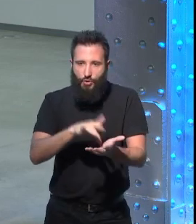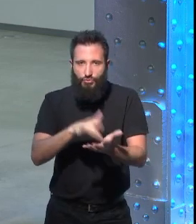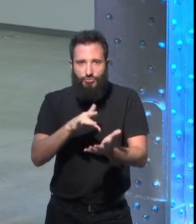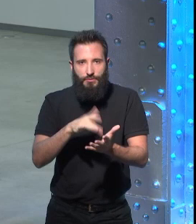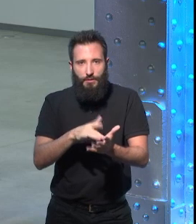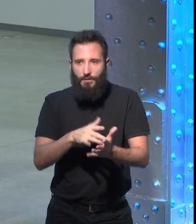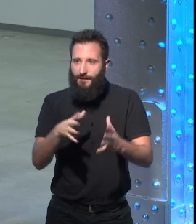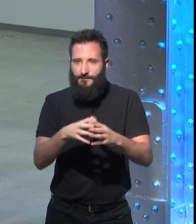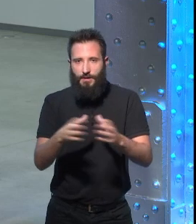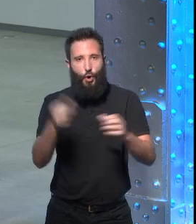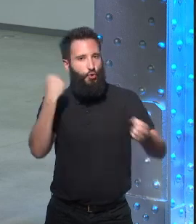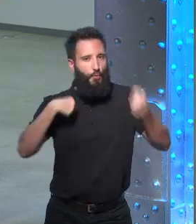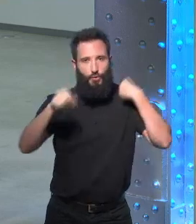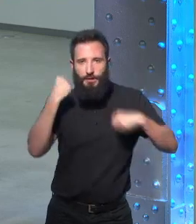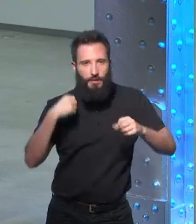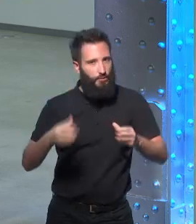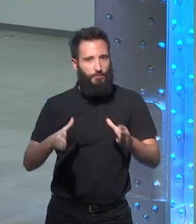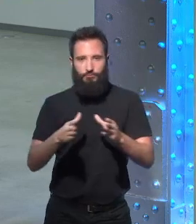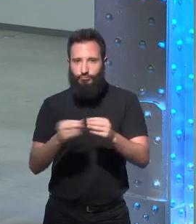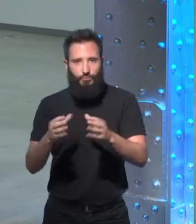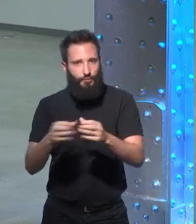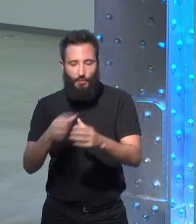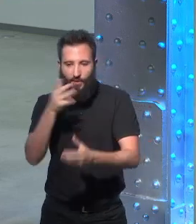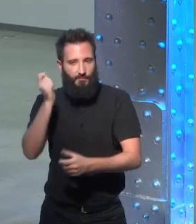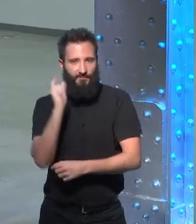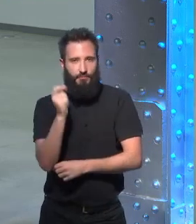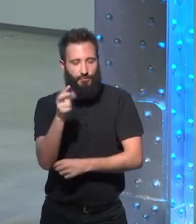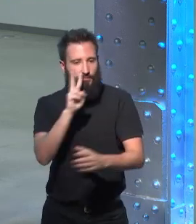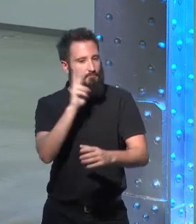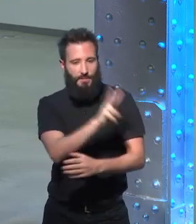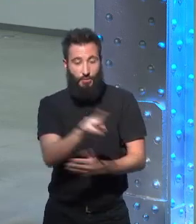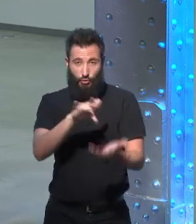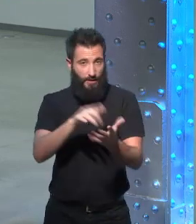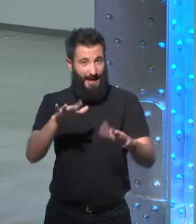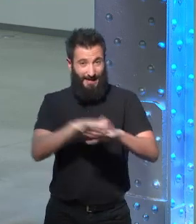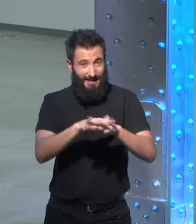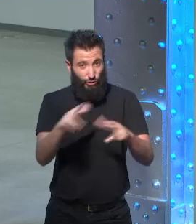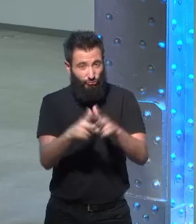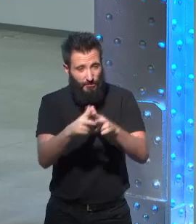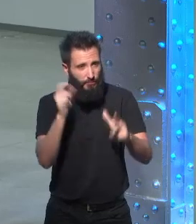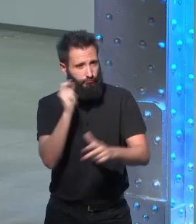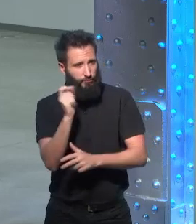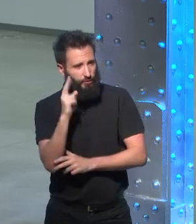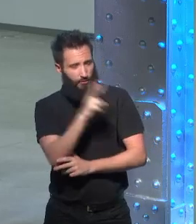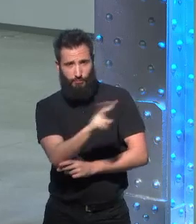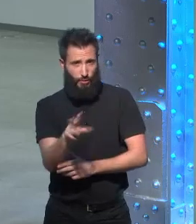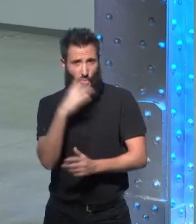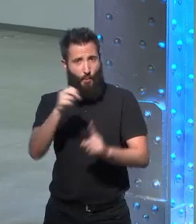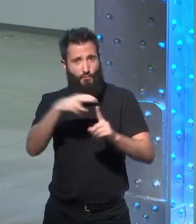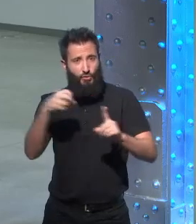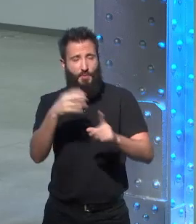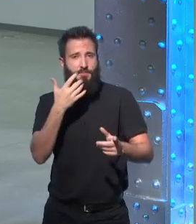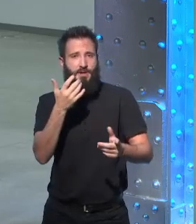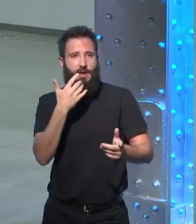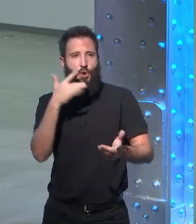de comportamientos, ¿no? Además, lo vemos de forma habitual en las redes sociales desde un punto de vista, sobre todo, por ejemplo,